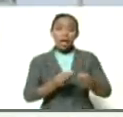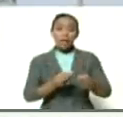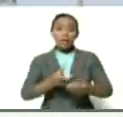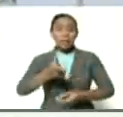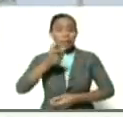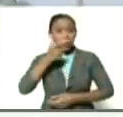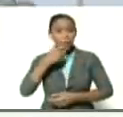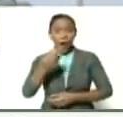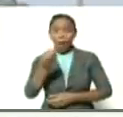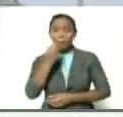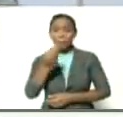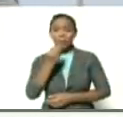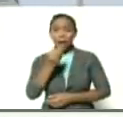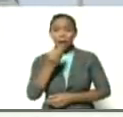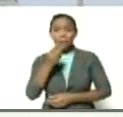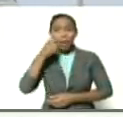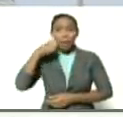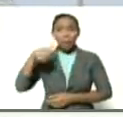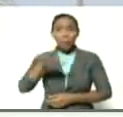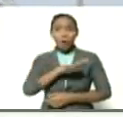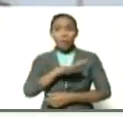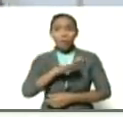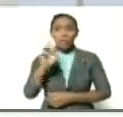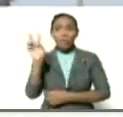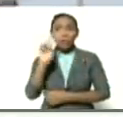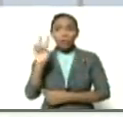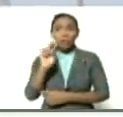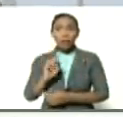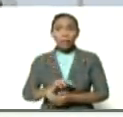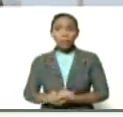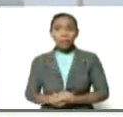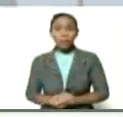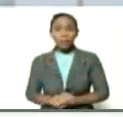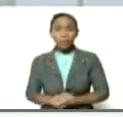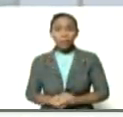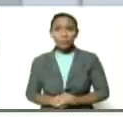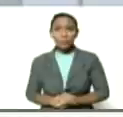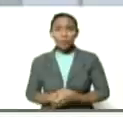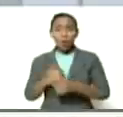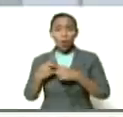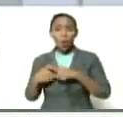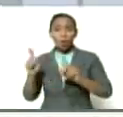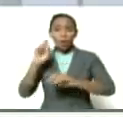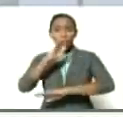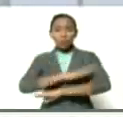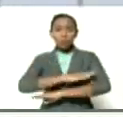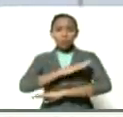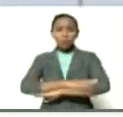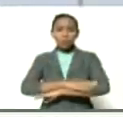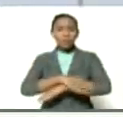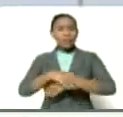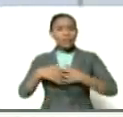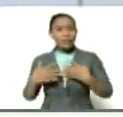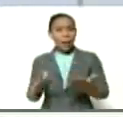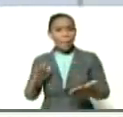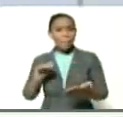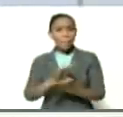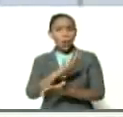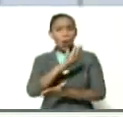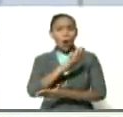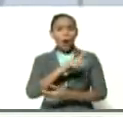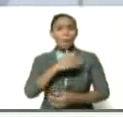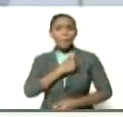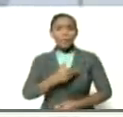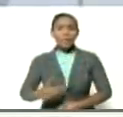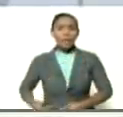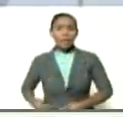seguridad alimentaria del pueblo venezolano. Otras acciones que ha impulsado el